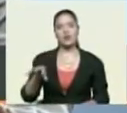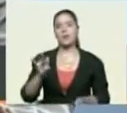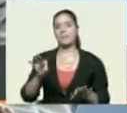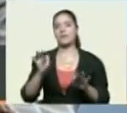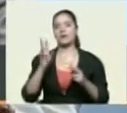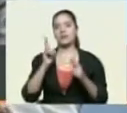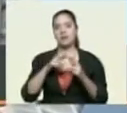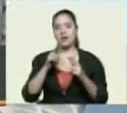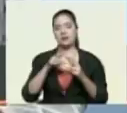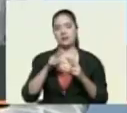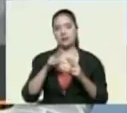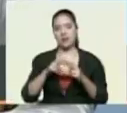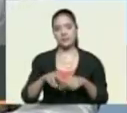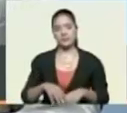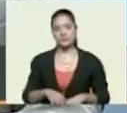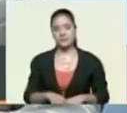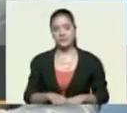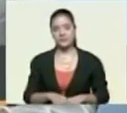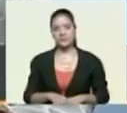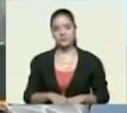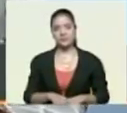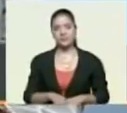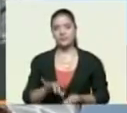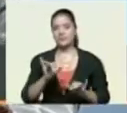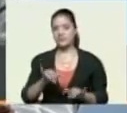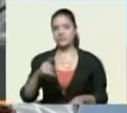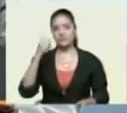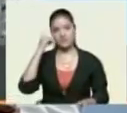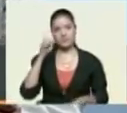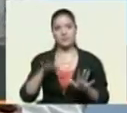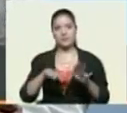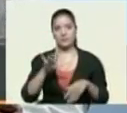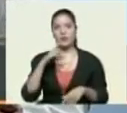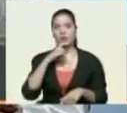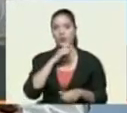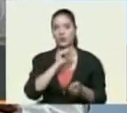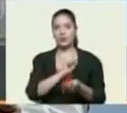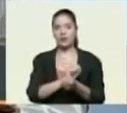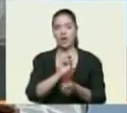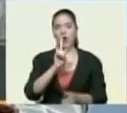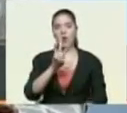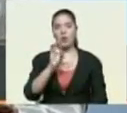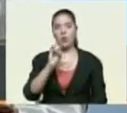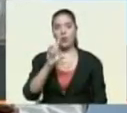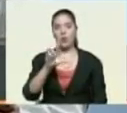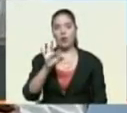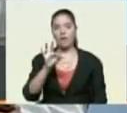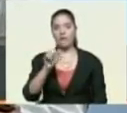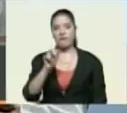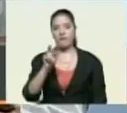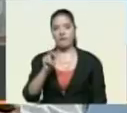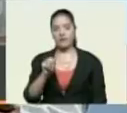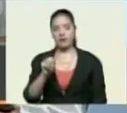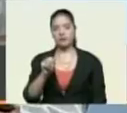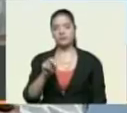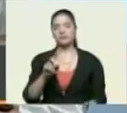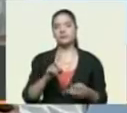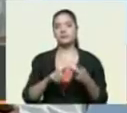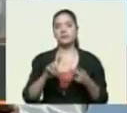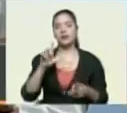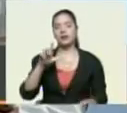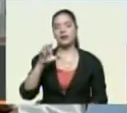estado Táchira, el mismo día 15 de octubre, fueron detenidos Wolfán Lenny Báez Medina,